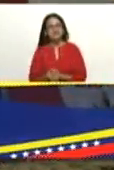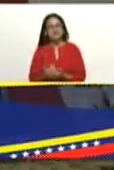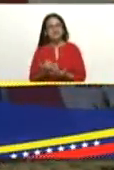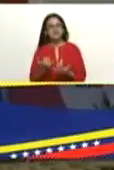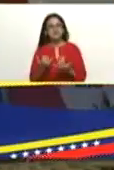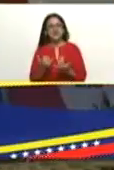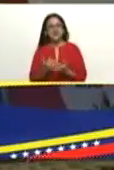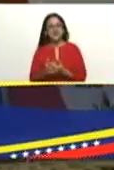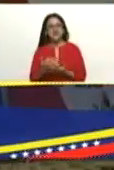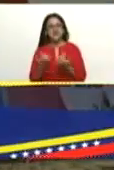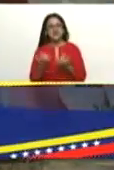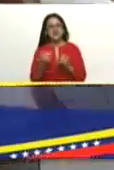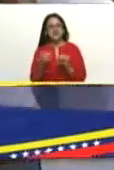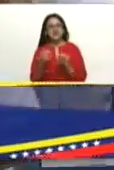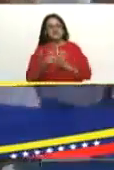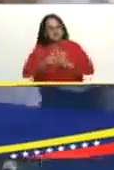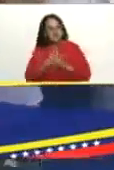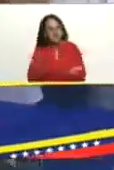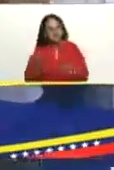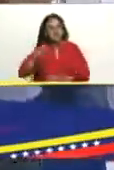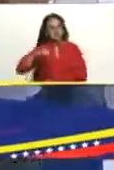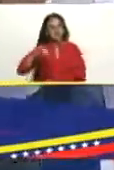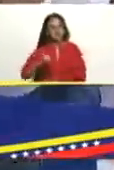Quedamos a su entera orden.